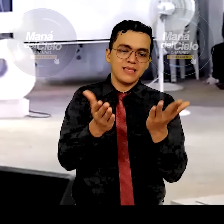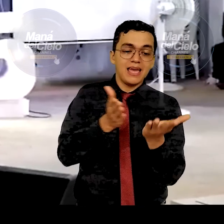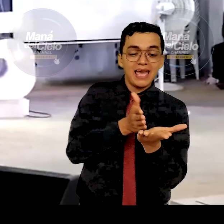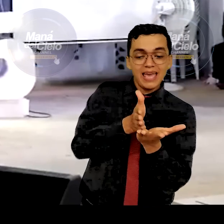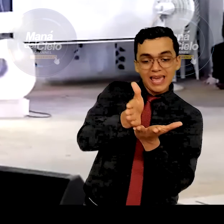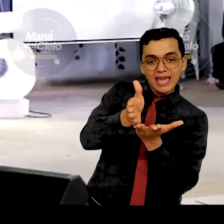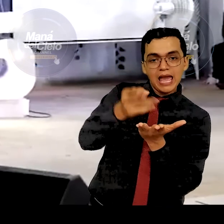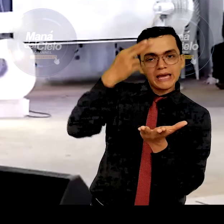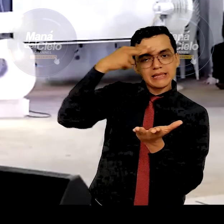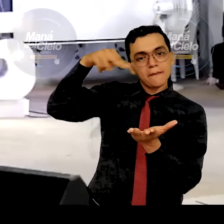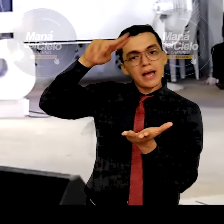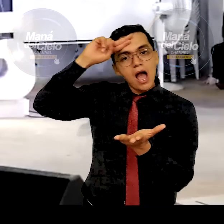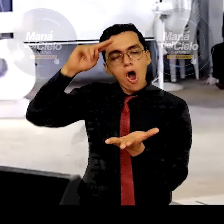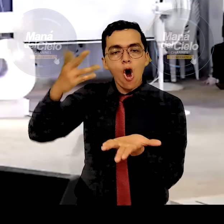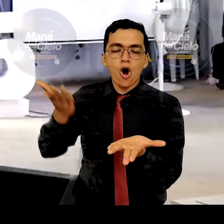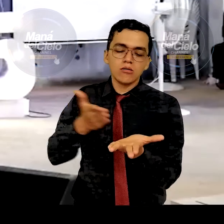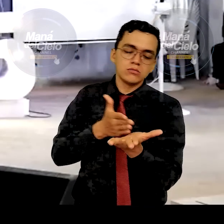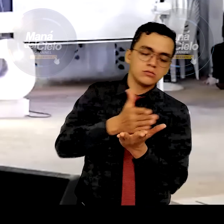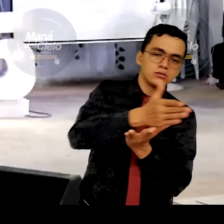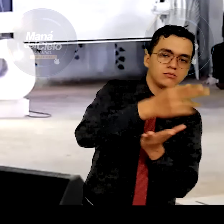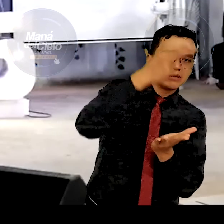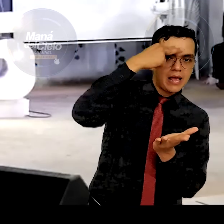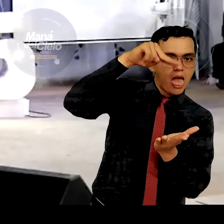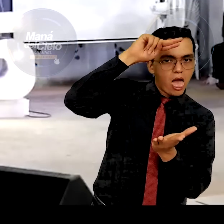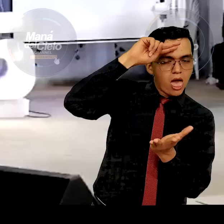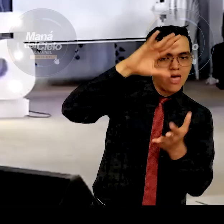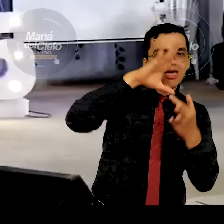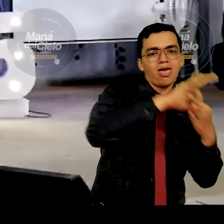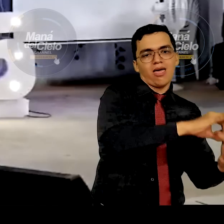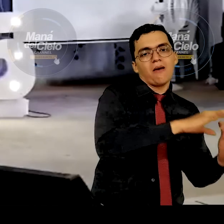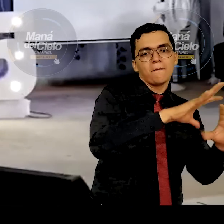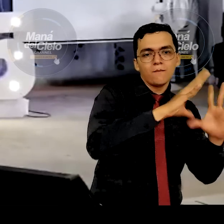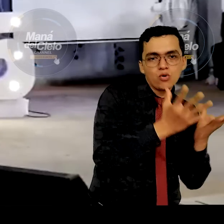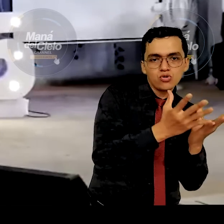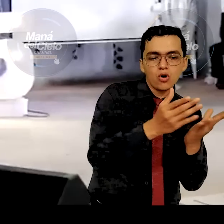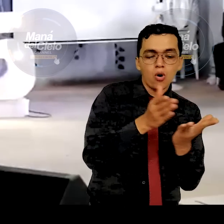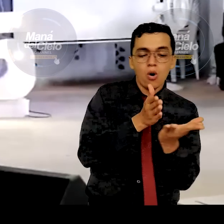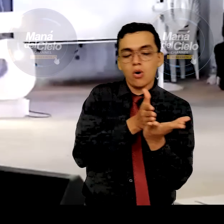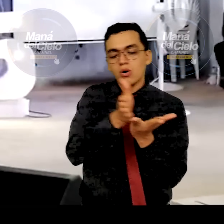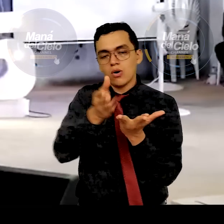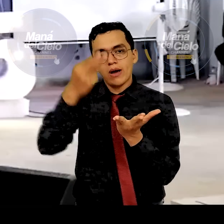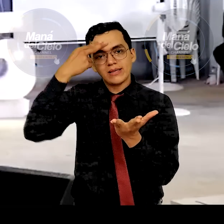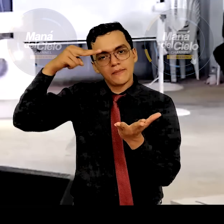ella. Su mentalidad o le dice una cosa o le dice la otra.